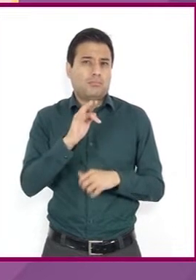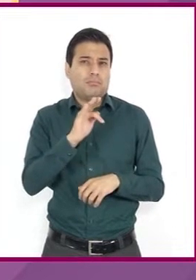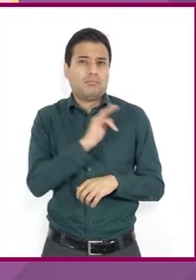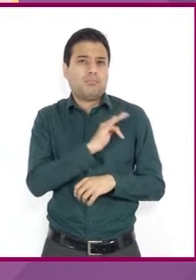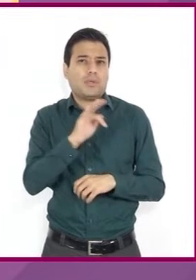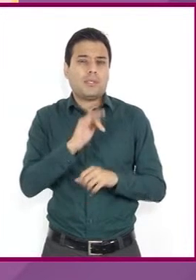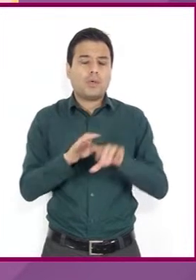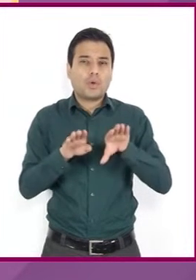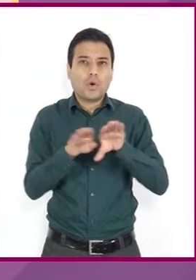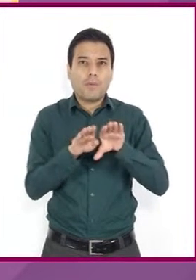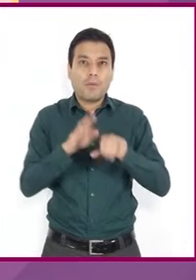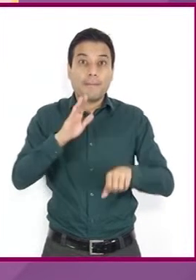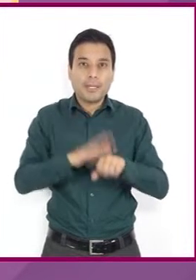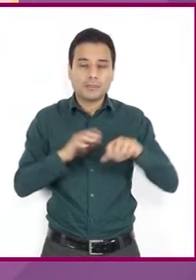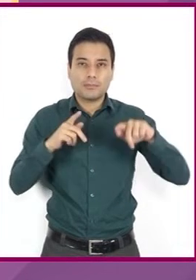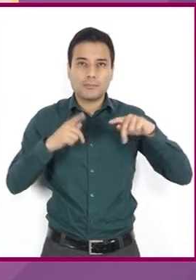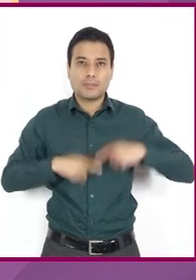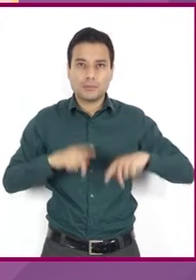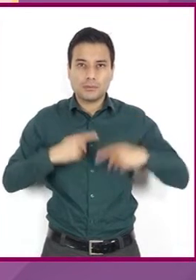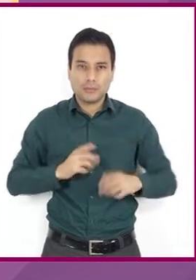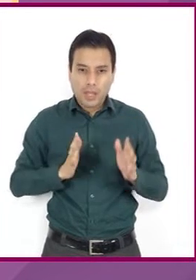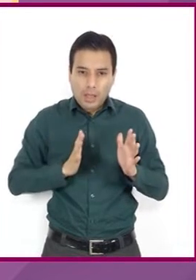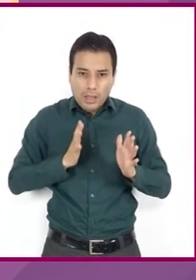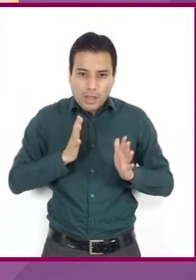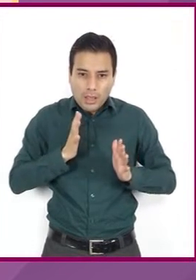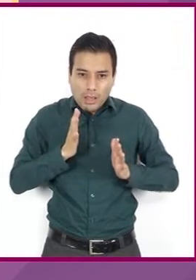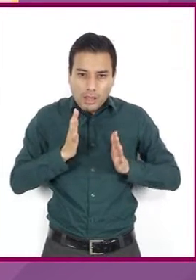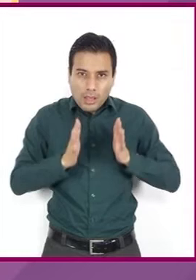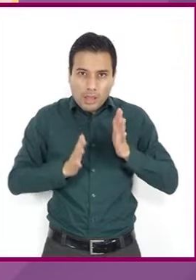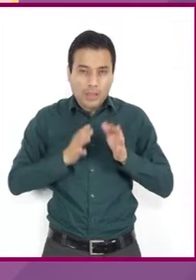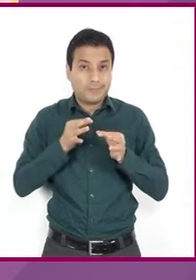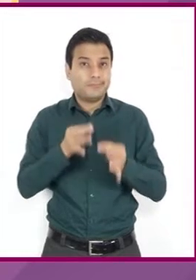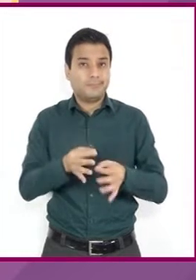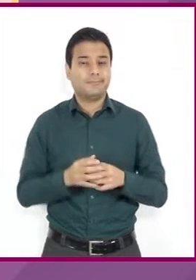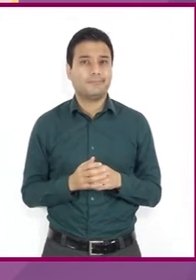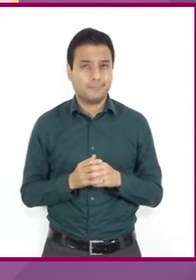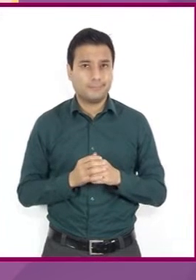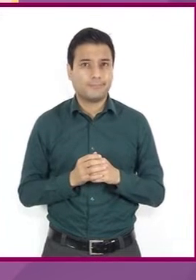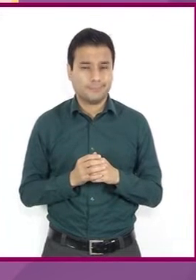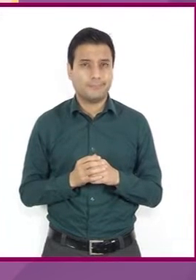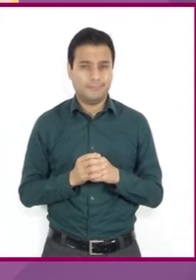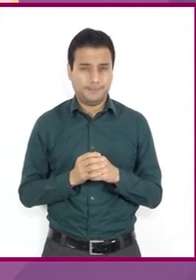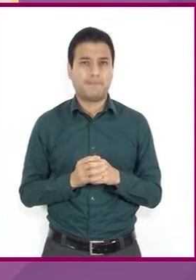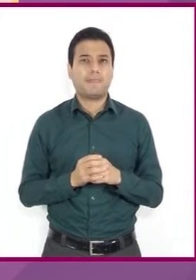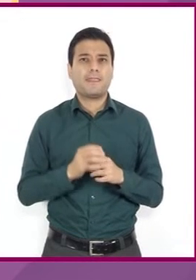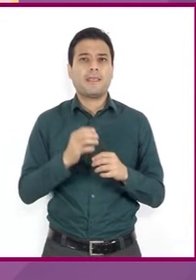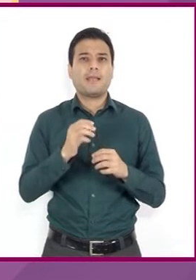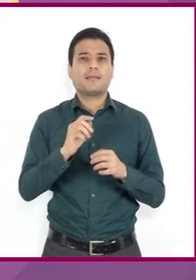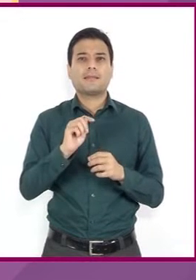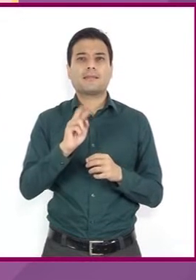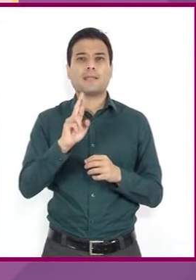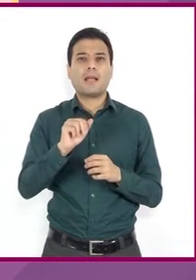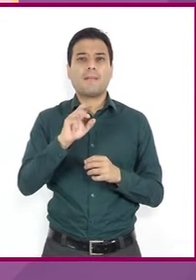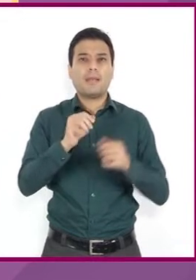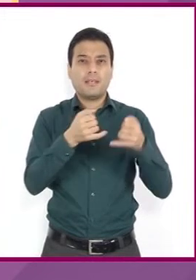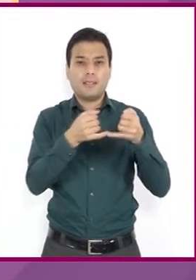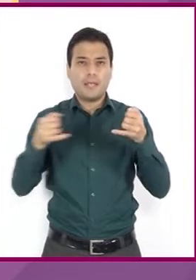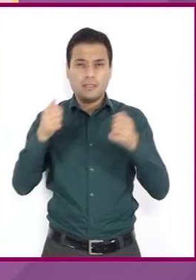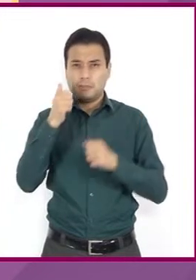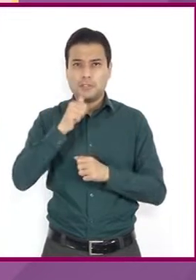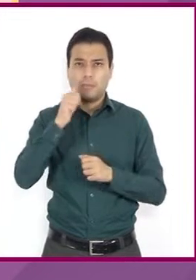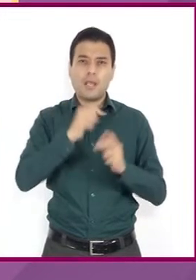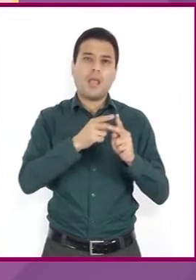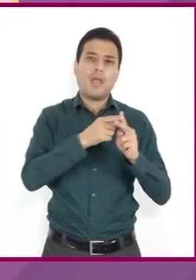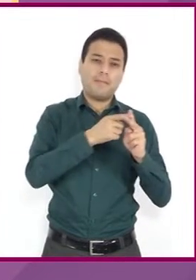ofrecen mayor suspenso a lo narrado. Finalmente, los sucesos de la trama lineal se relatan de inicio a